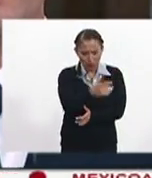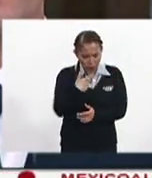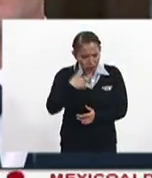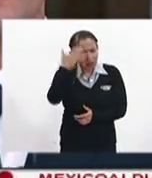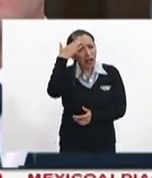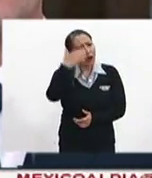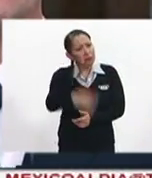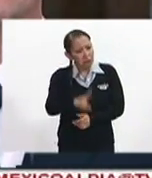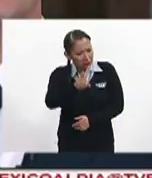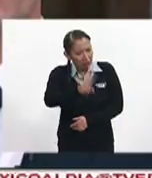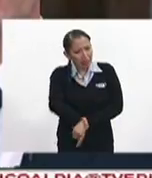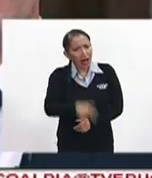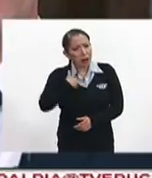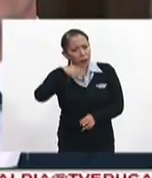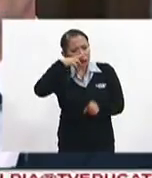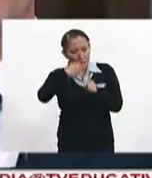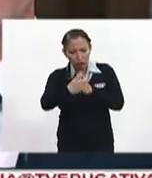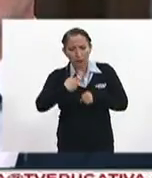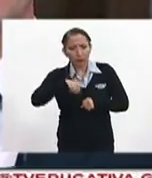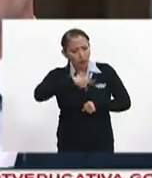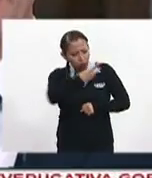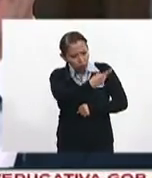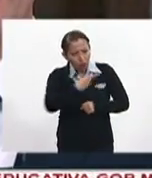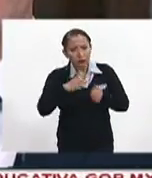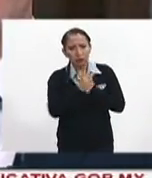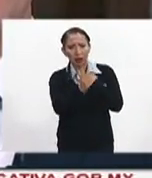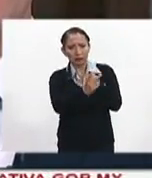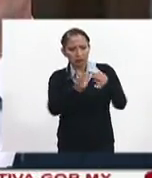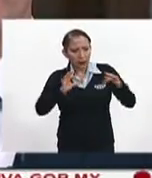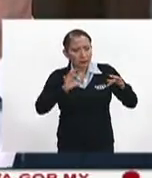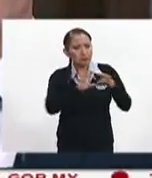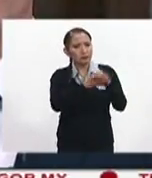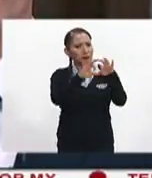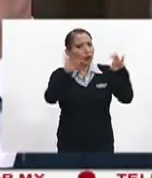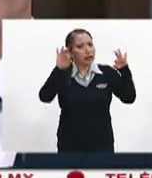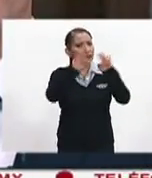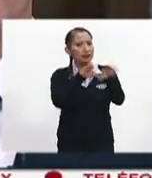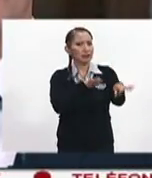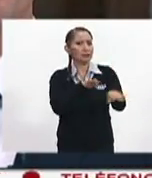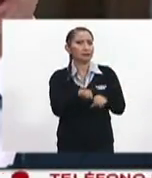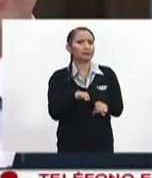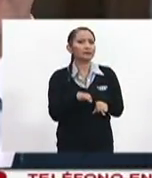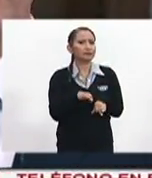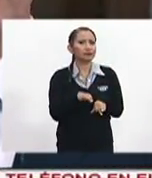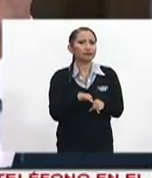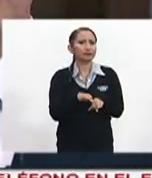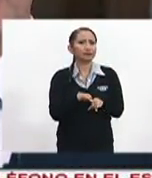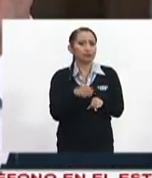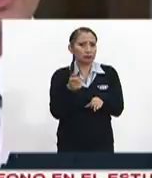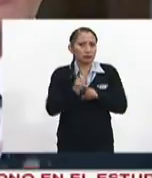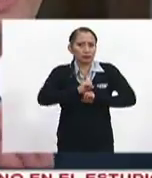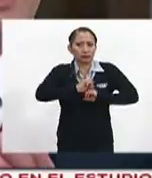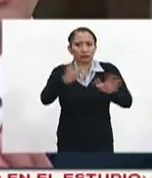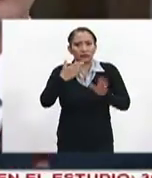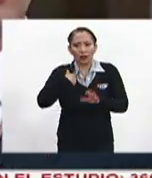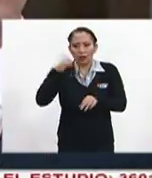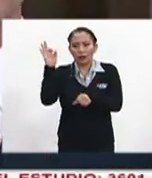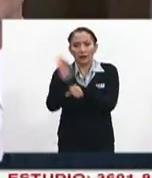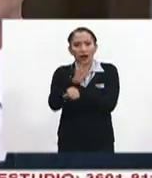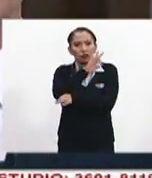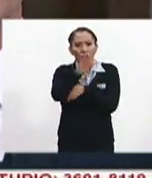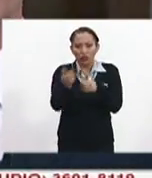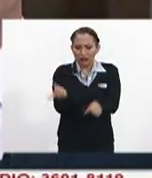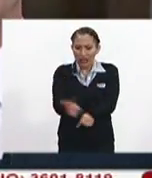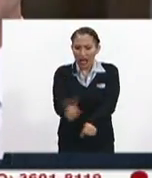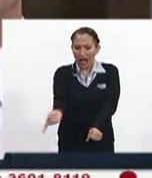somos conscientes de la responsabilidad compartida que implica esta importante labor. Y por supuesto, hemos defendido todos